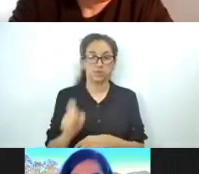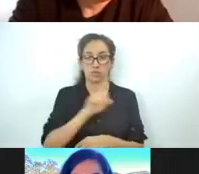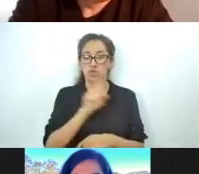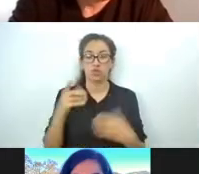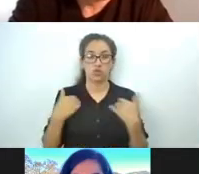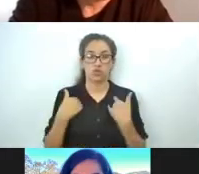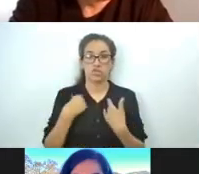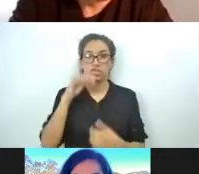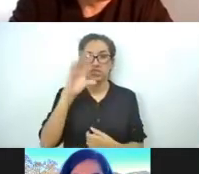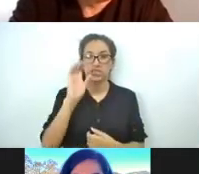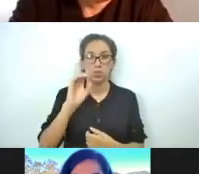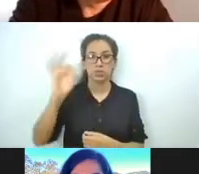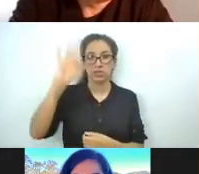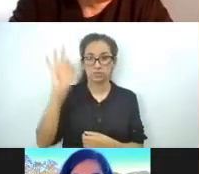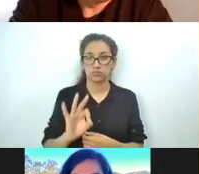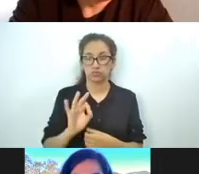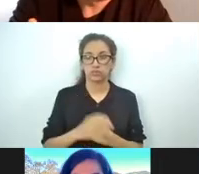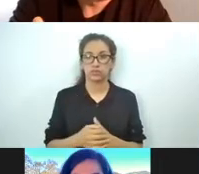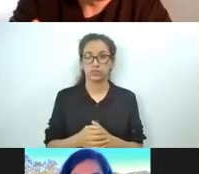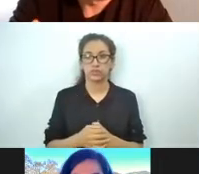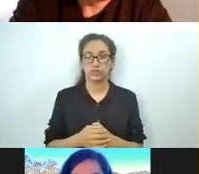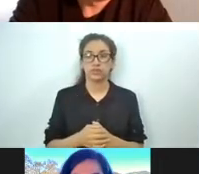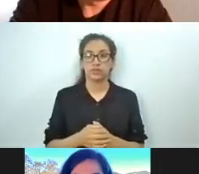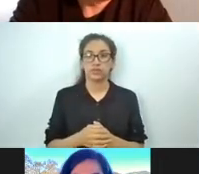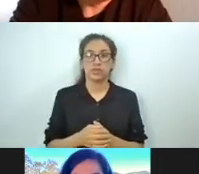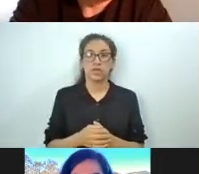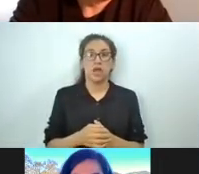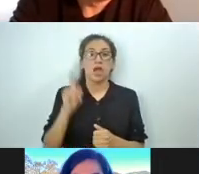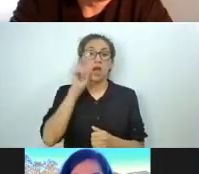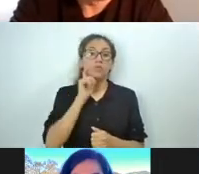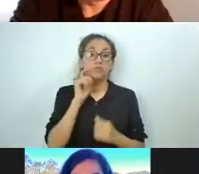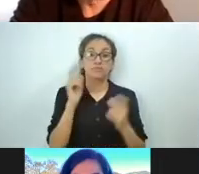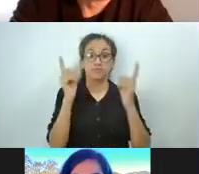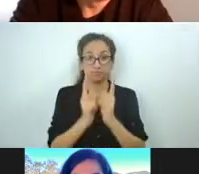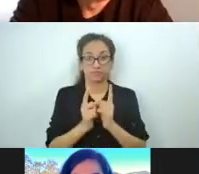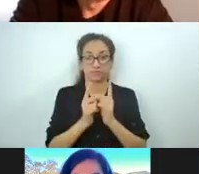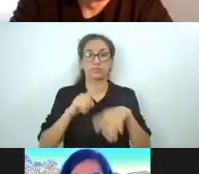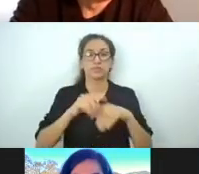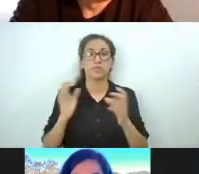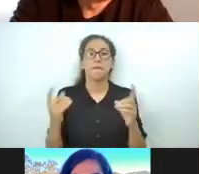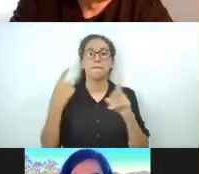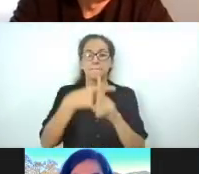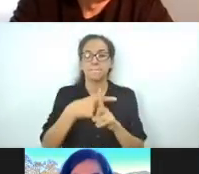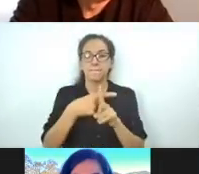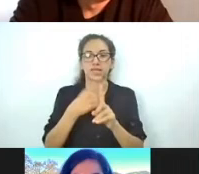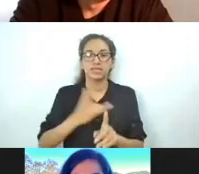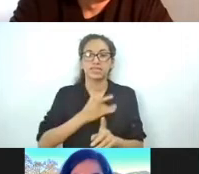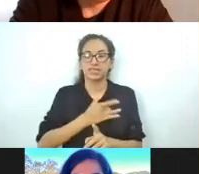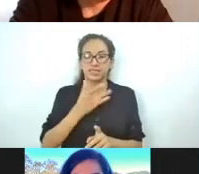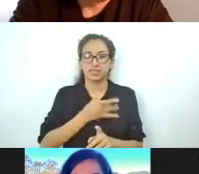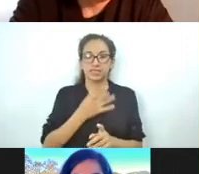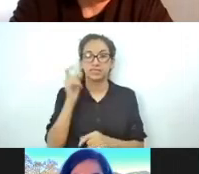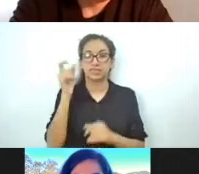el 50% de las relaciones sexuales acompañen de orgasmo, ¿no? En